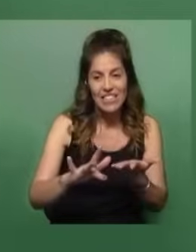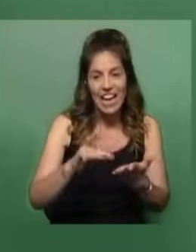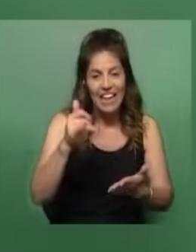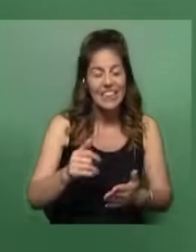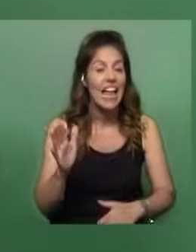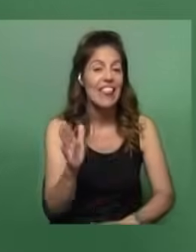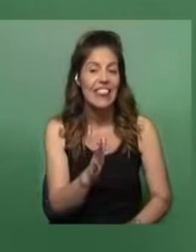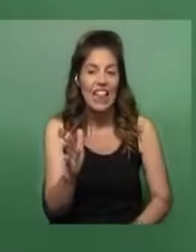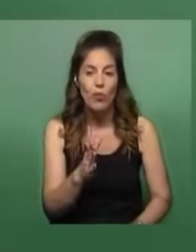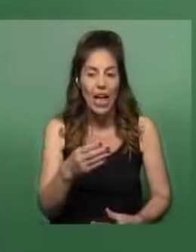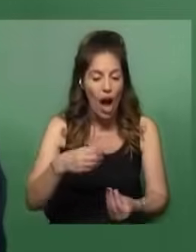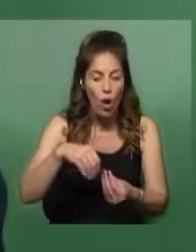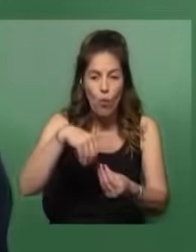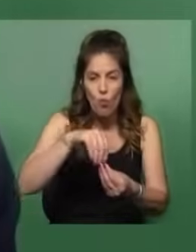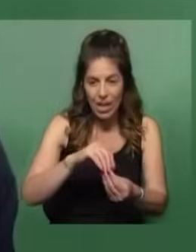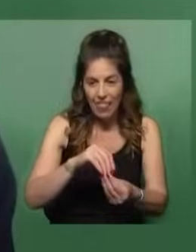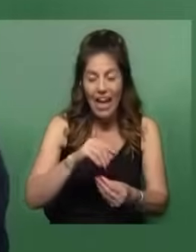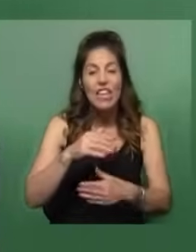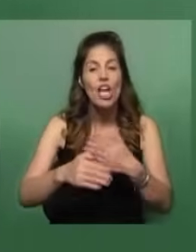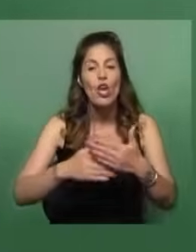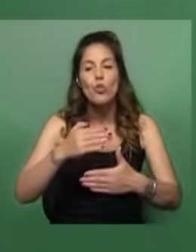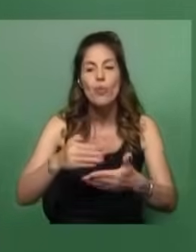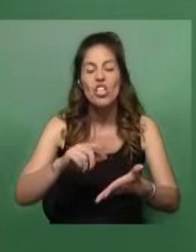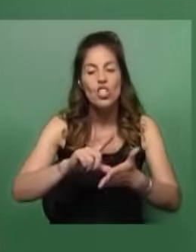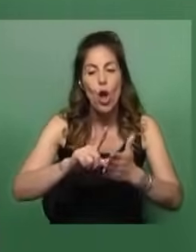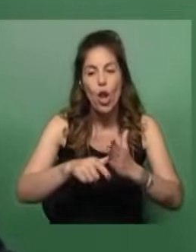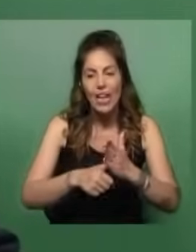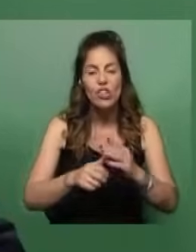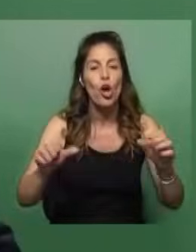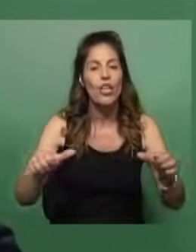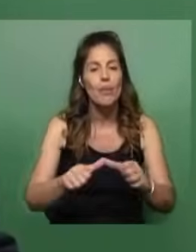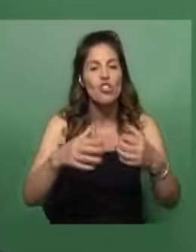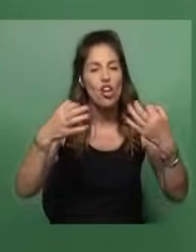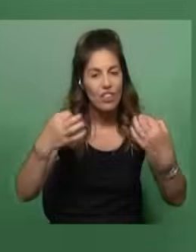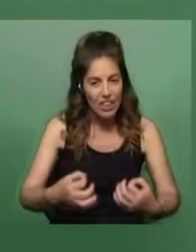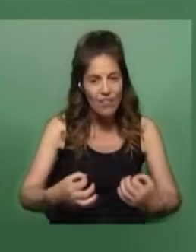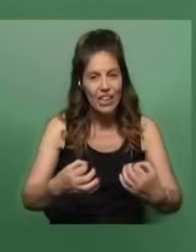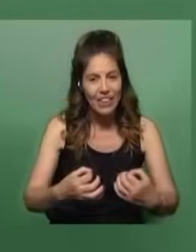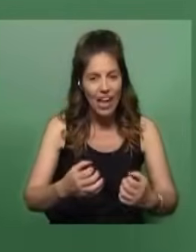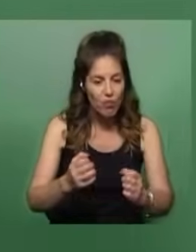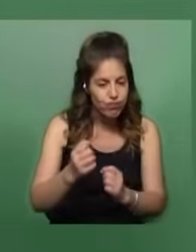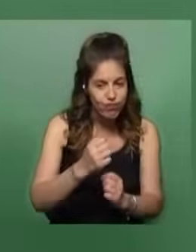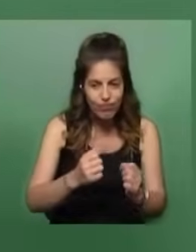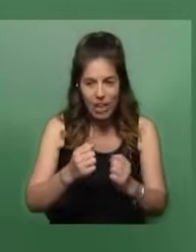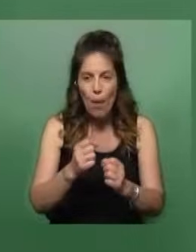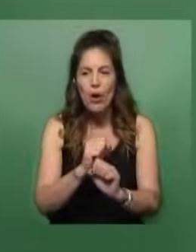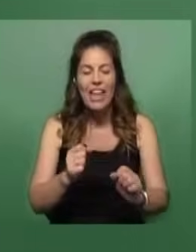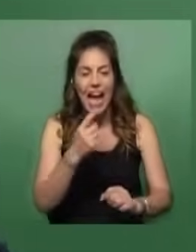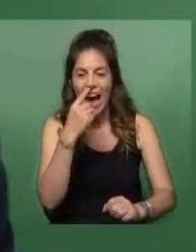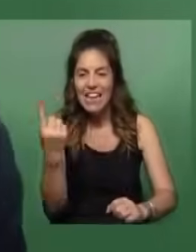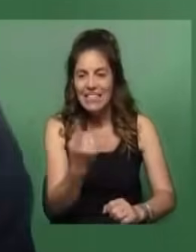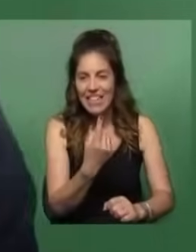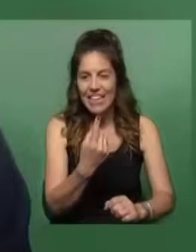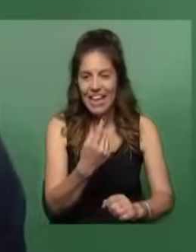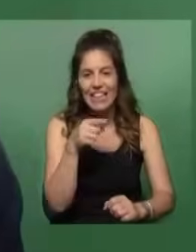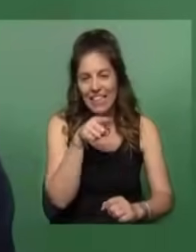una gran deuda acumulada Este es un proceso lento y hemos hecho verdaderamente reingeniería interna para acelerar de nuestra